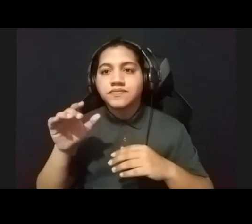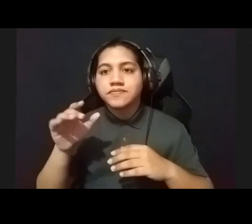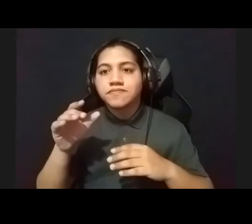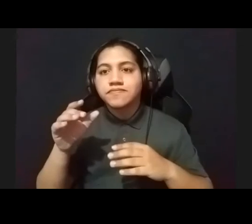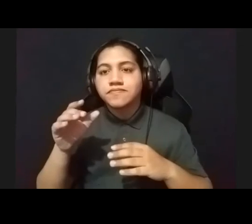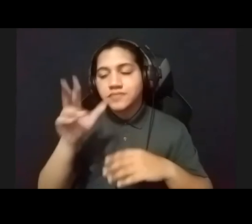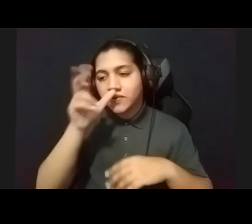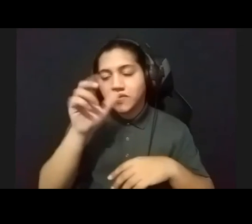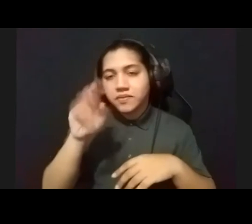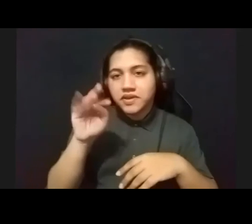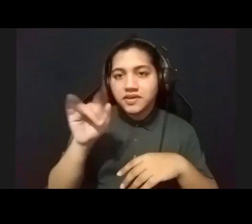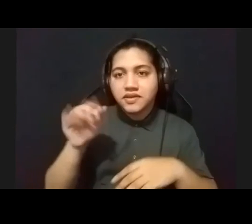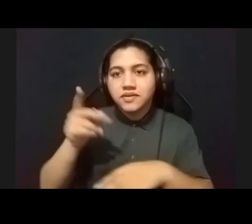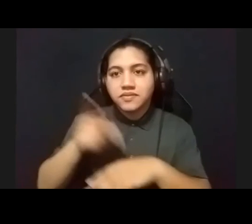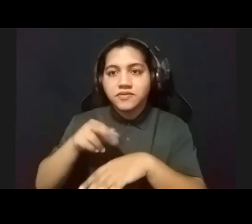Puerto Rico.